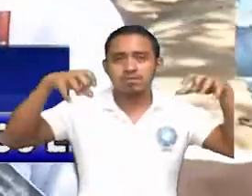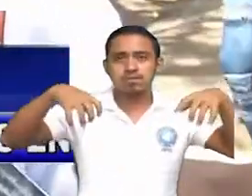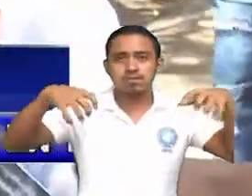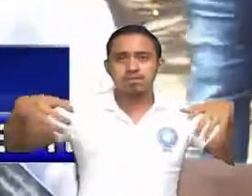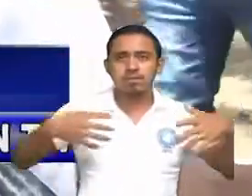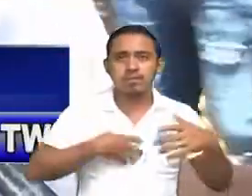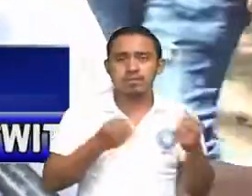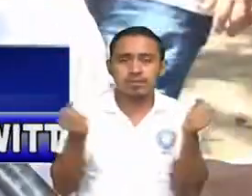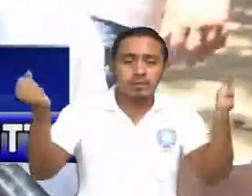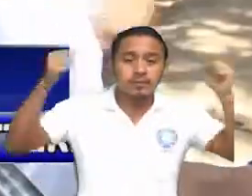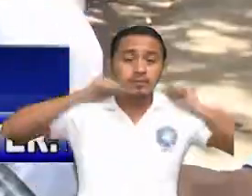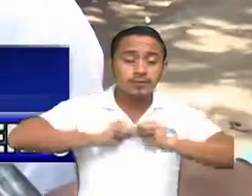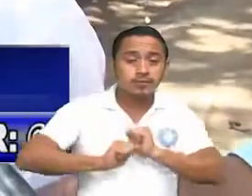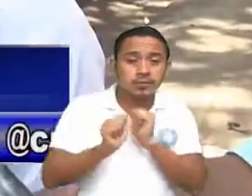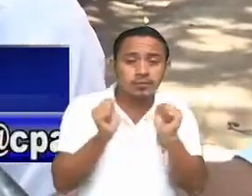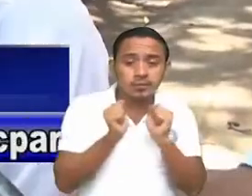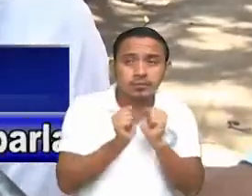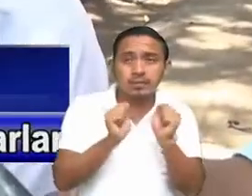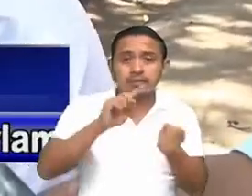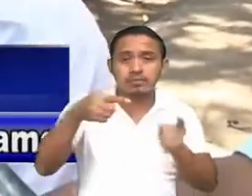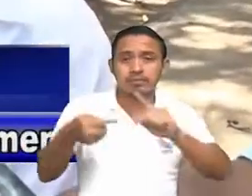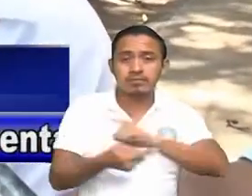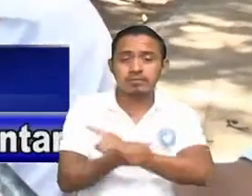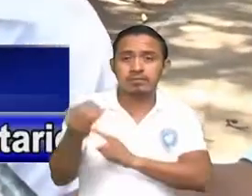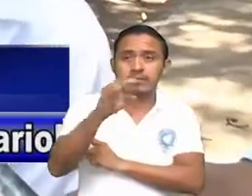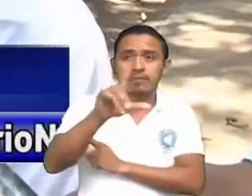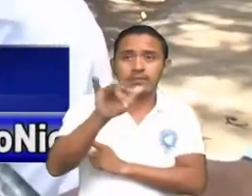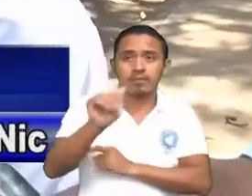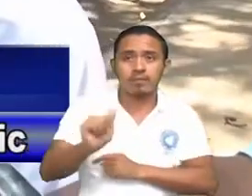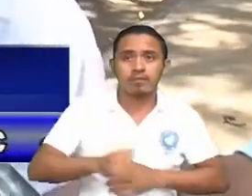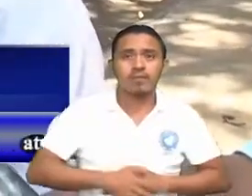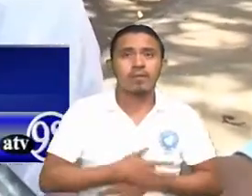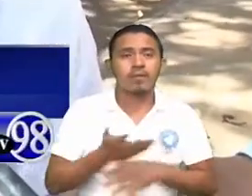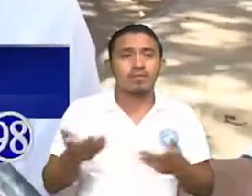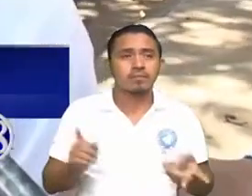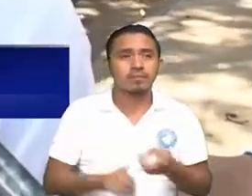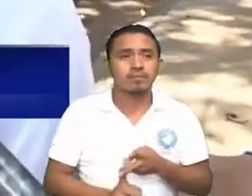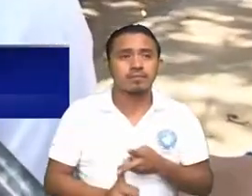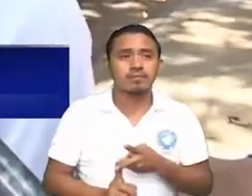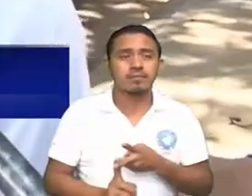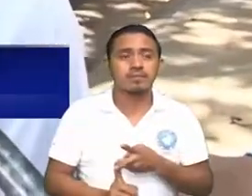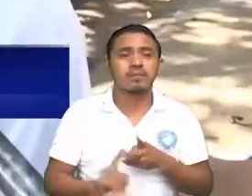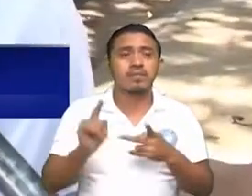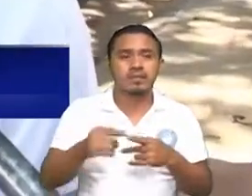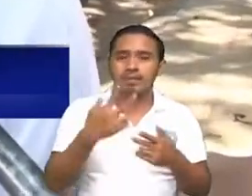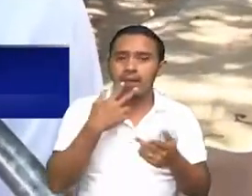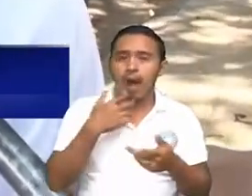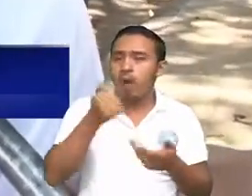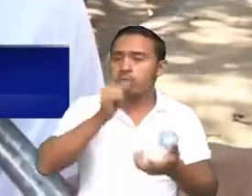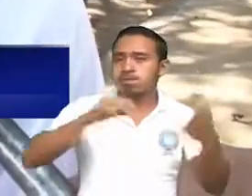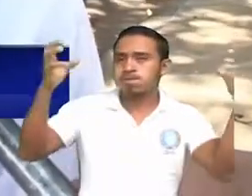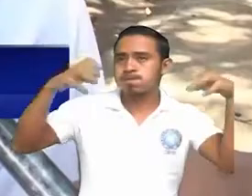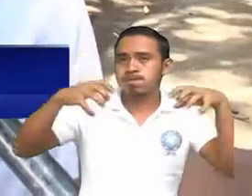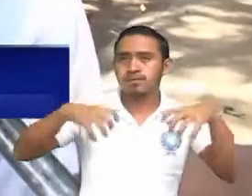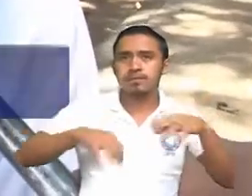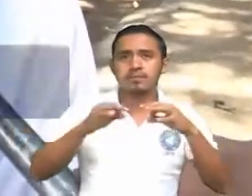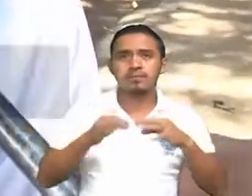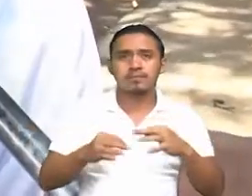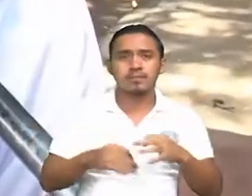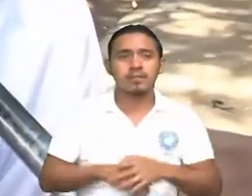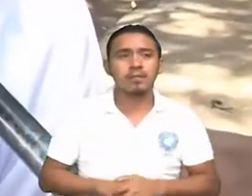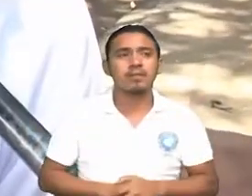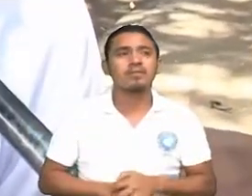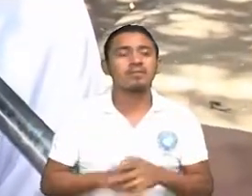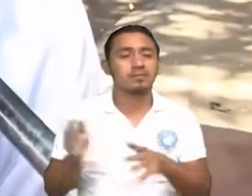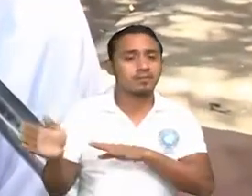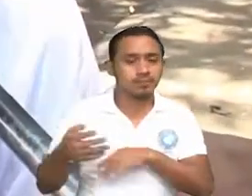mantenerlos abrigaditos cuando hayan cambios de clima, elemental pues el cuidado de ellos, que no se mojen. Lo otro es, por decir ejemplo, que cuando